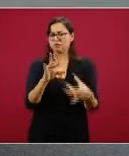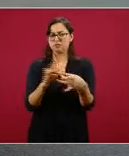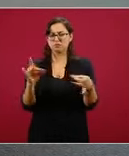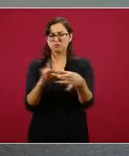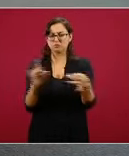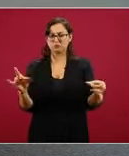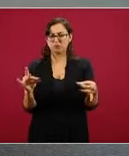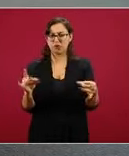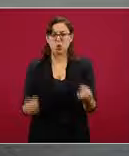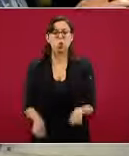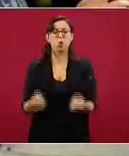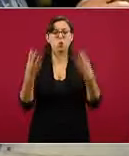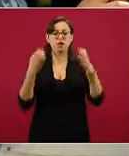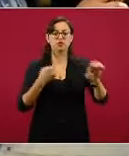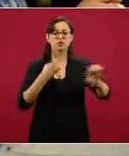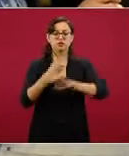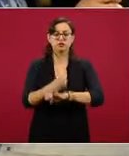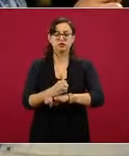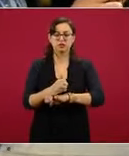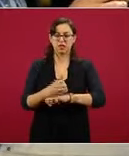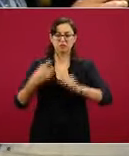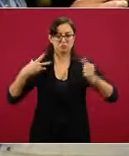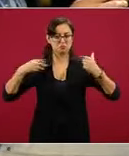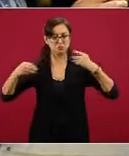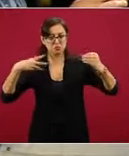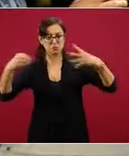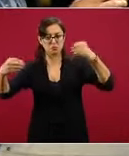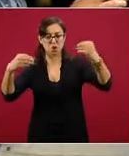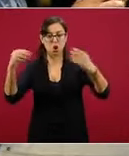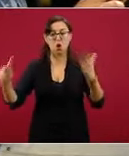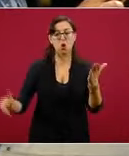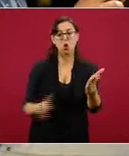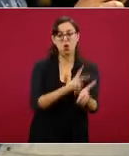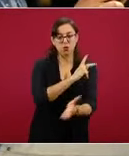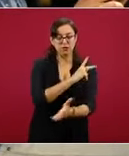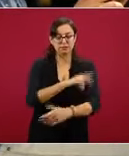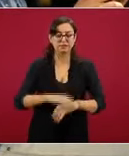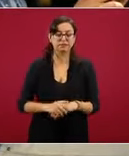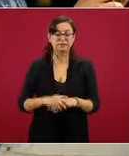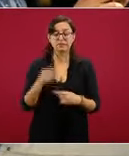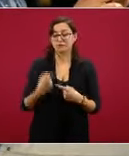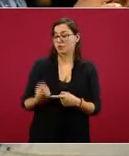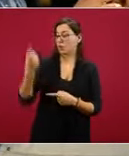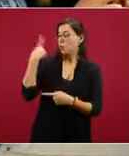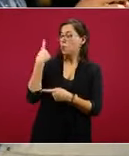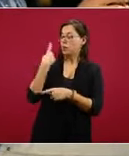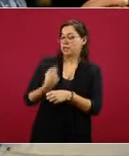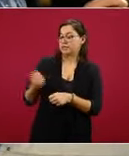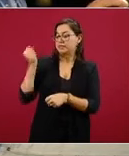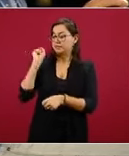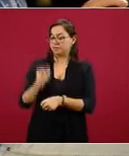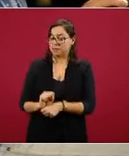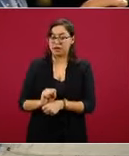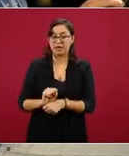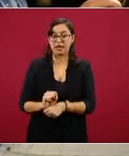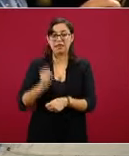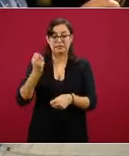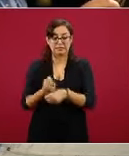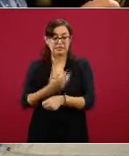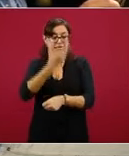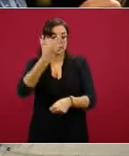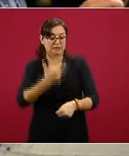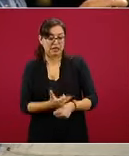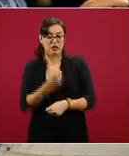en rebrote. La semana pasada, el propio secretario de Salud decía que Aguascalientes ya estaba en un franco